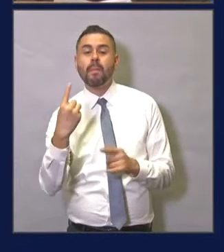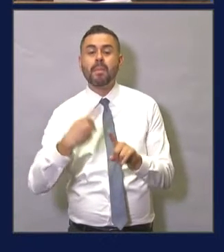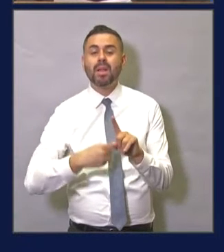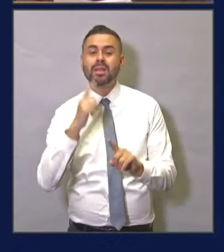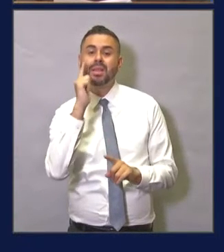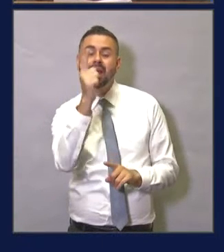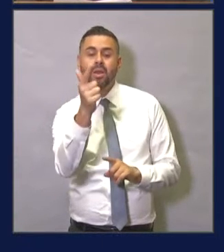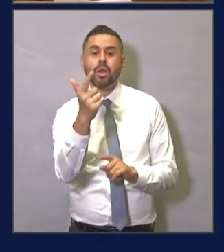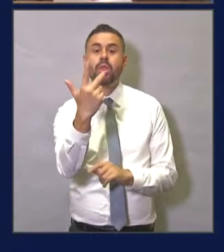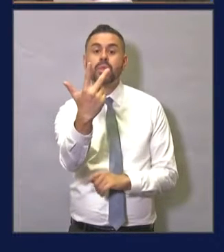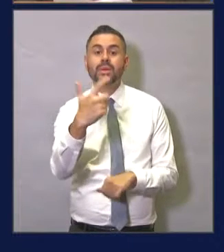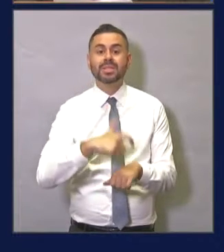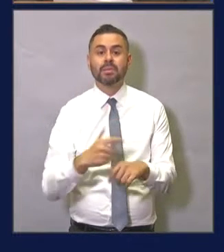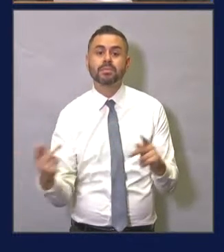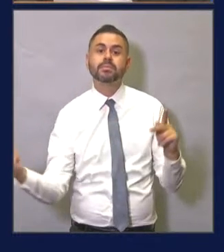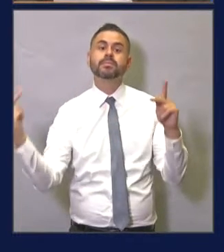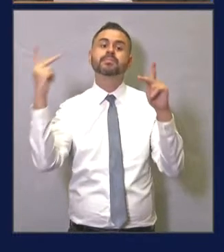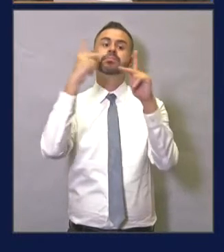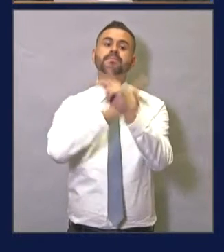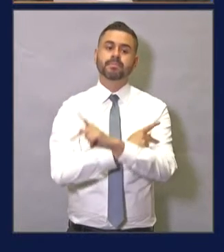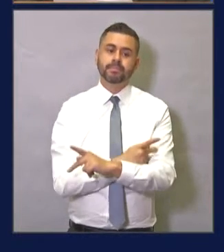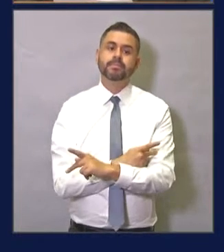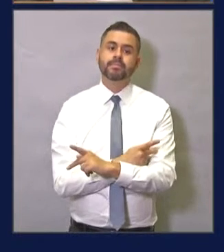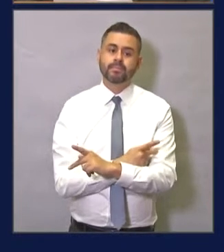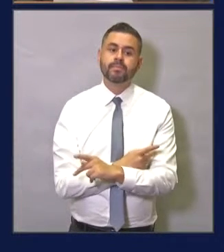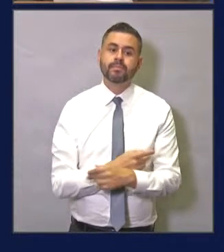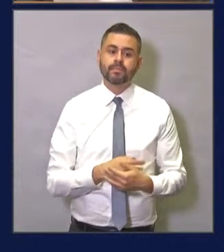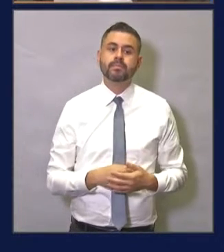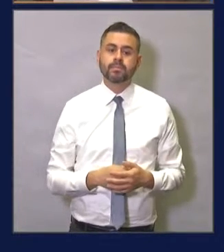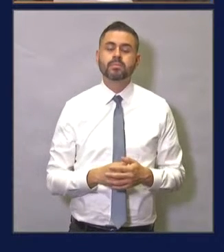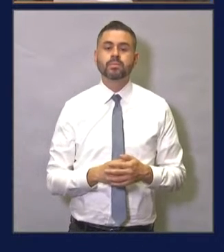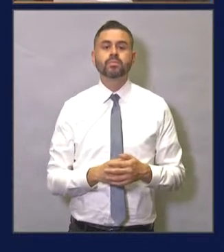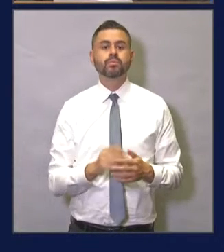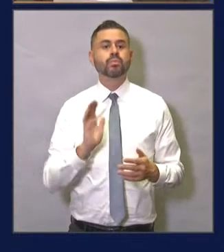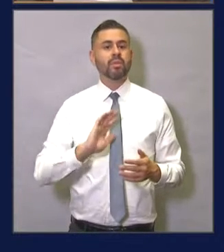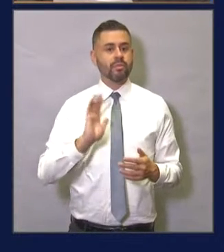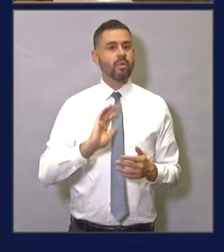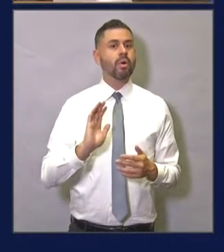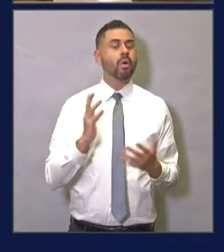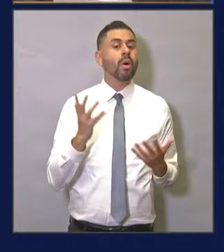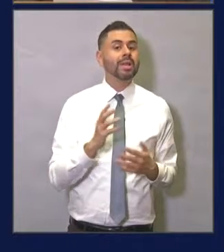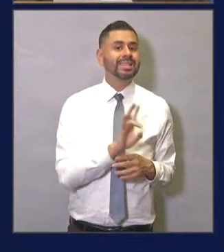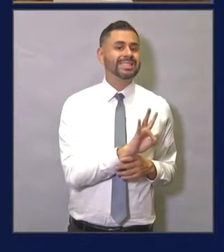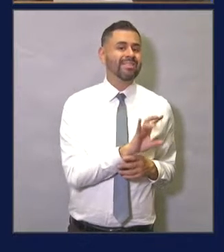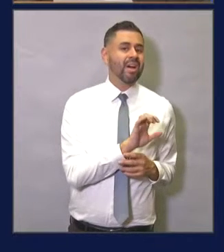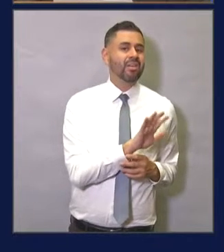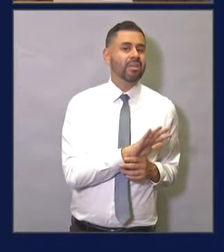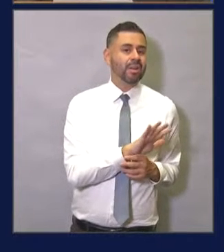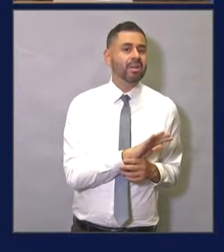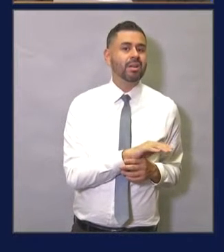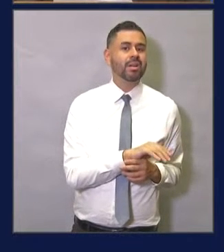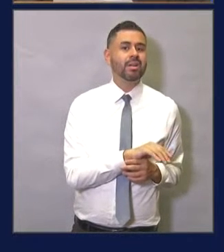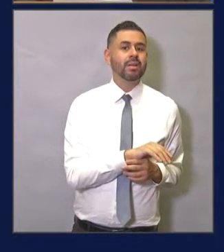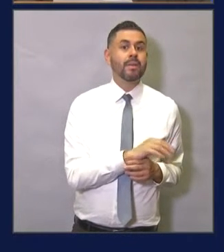de 791 pacientes hospitalizados el 1 de noviembre a